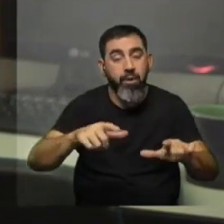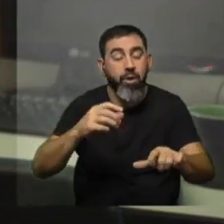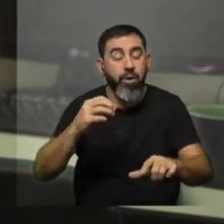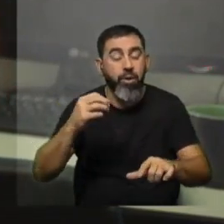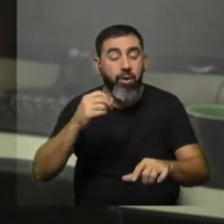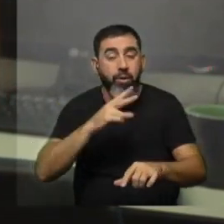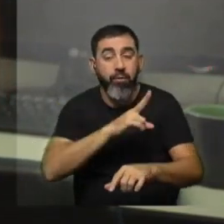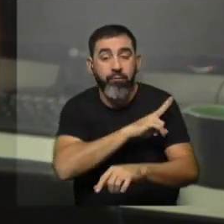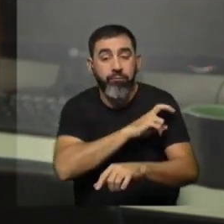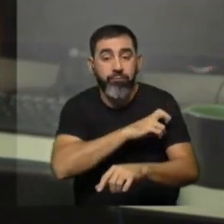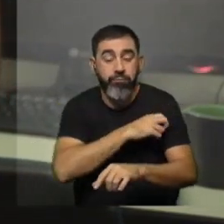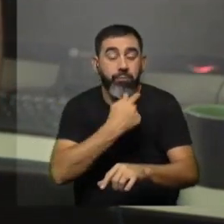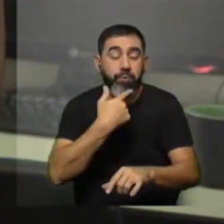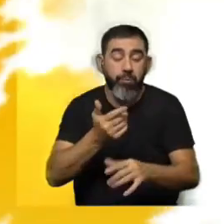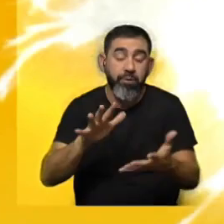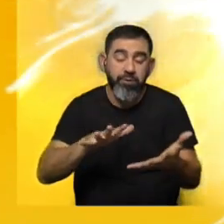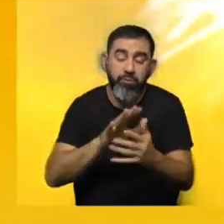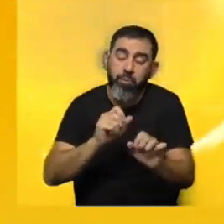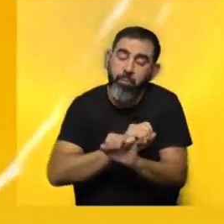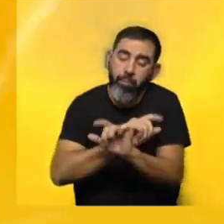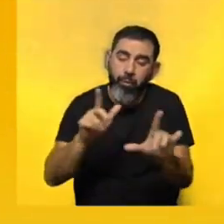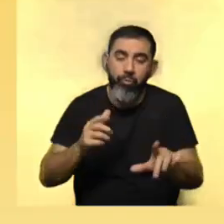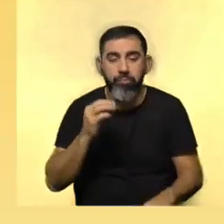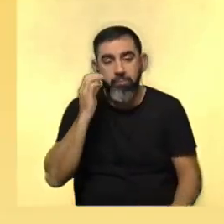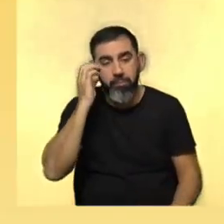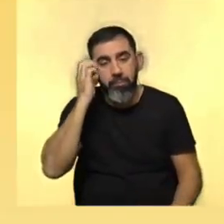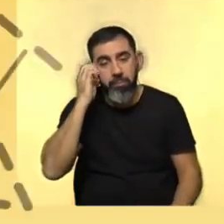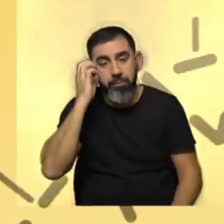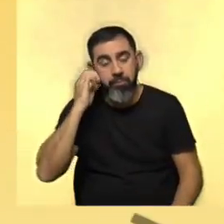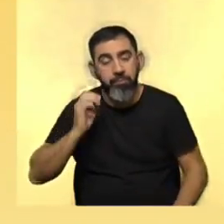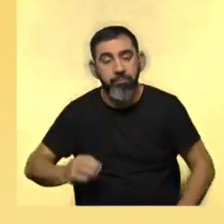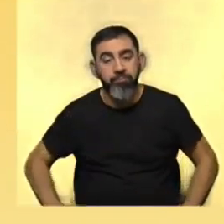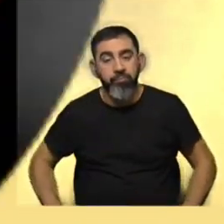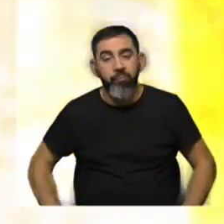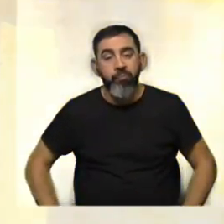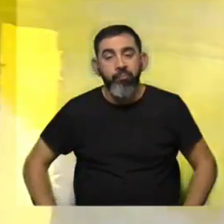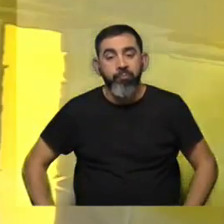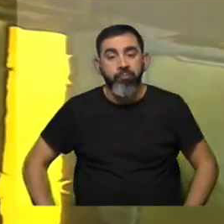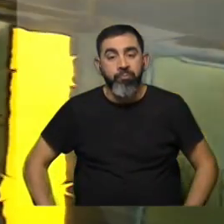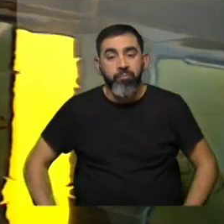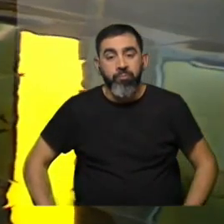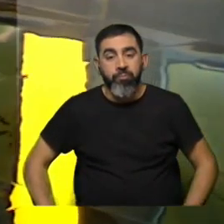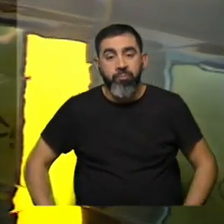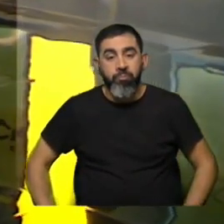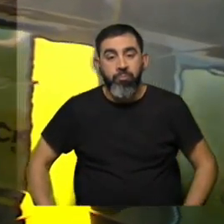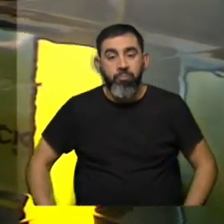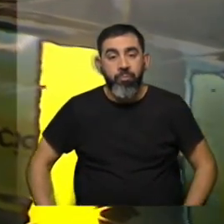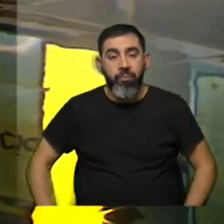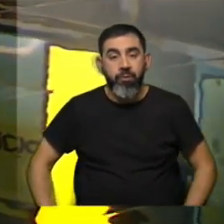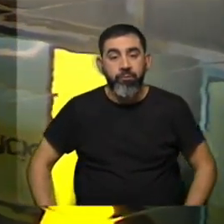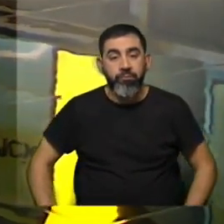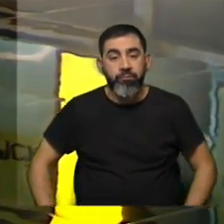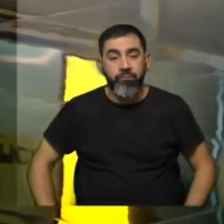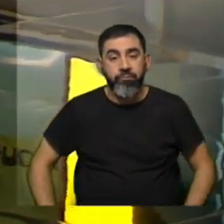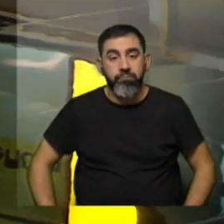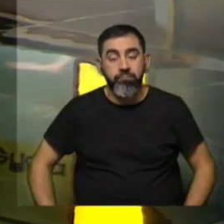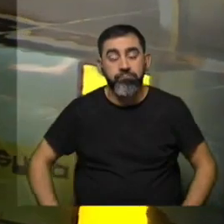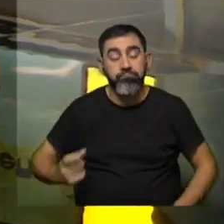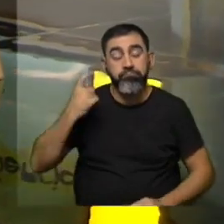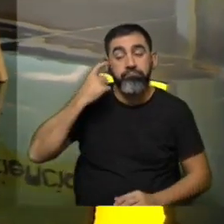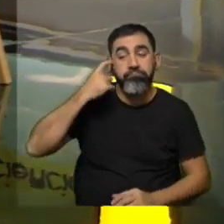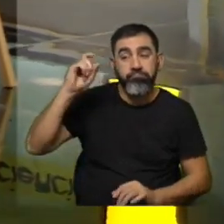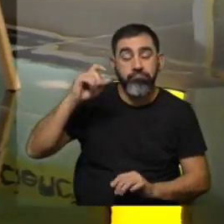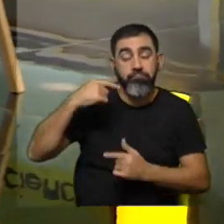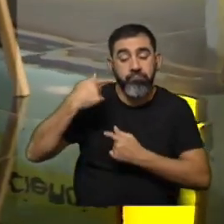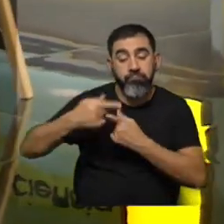Eso fue como la situación extrema. Pero se las ingeniaron para